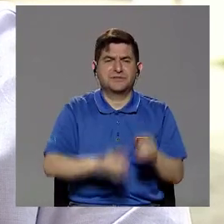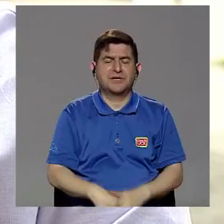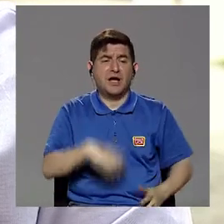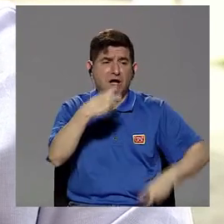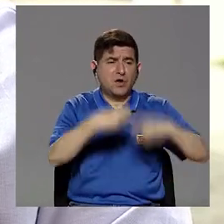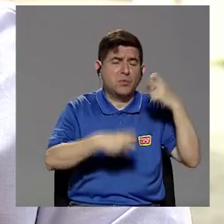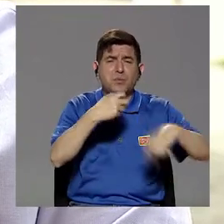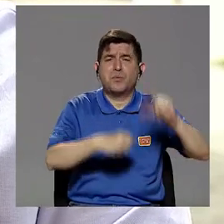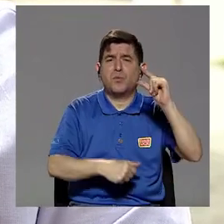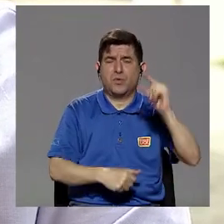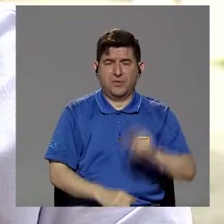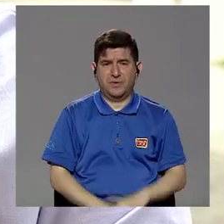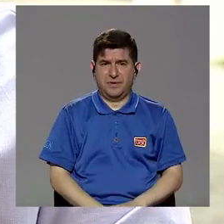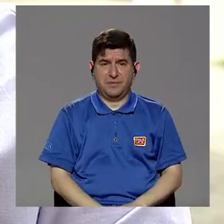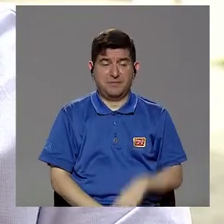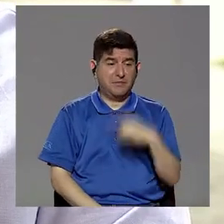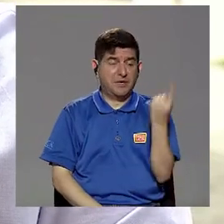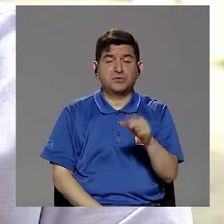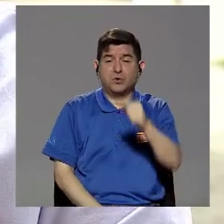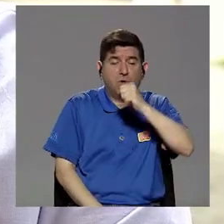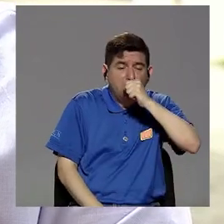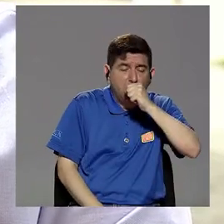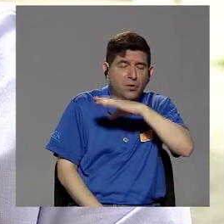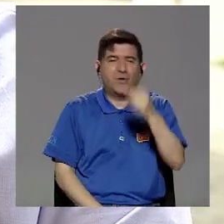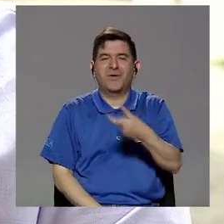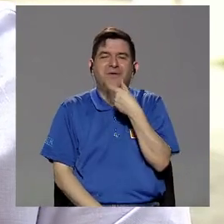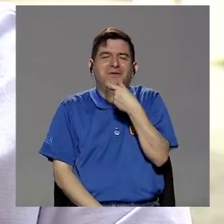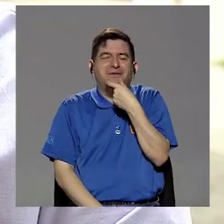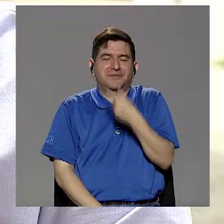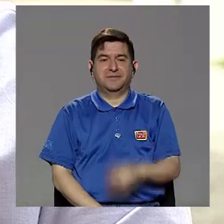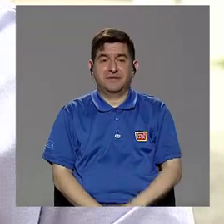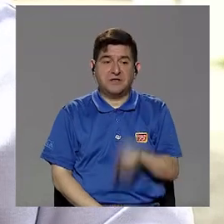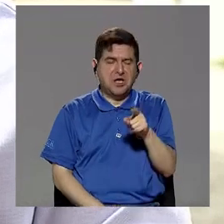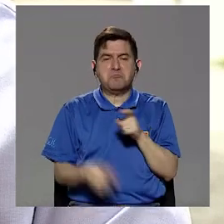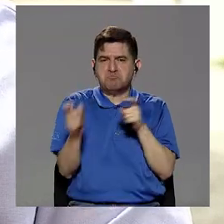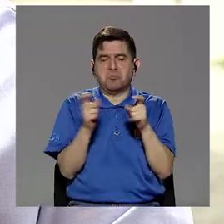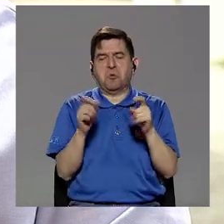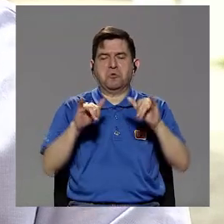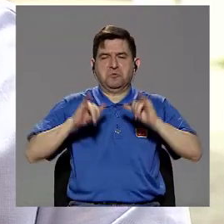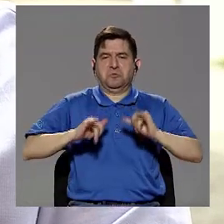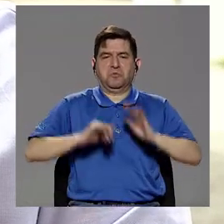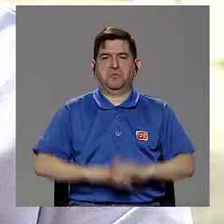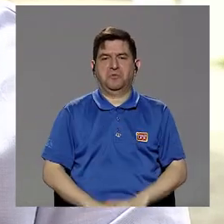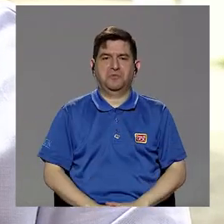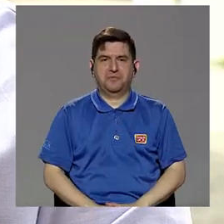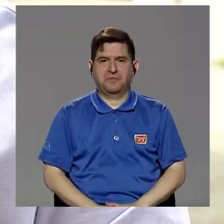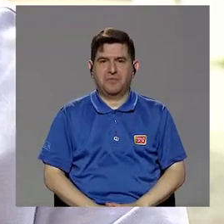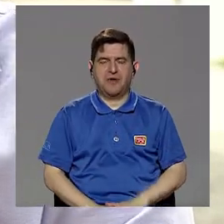empiezan con problemas leves, ¿verdad? Que solo cuando tosen o solo cuando se ríen y lo manejan,